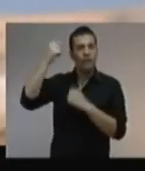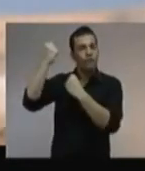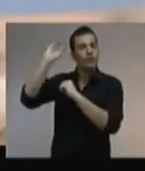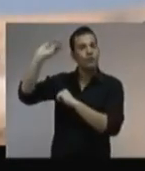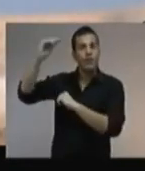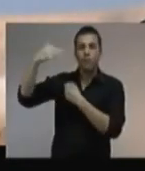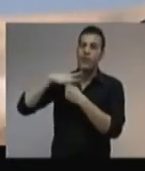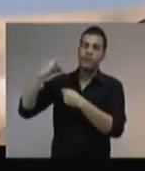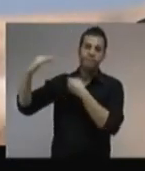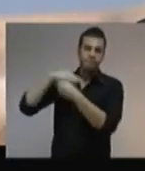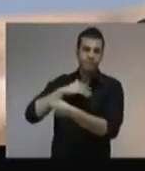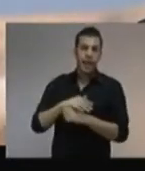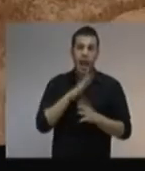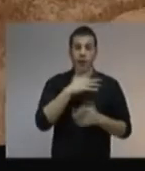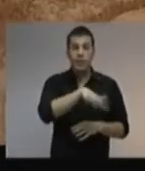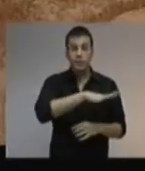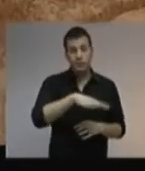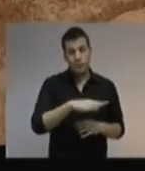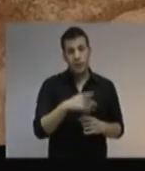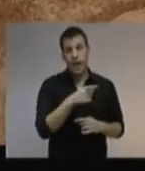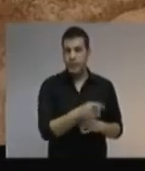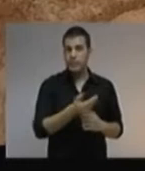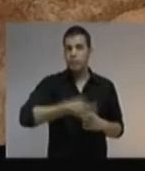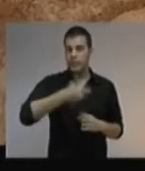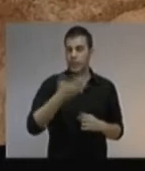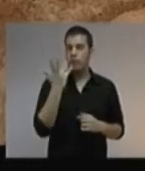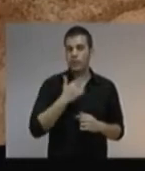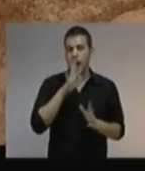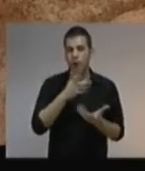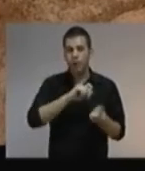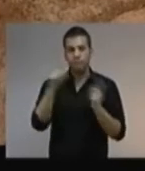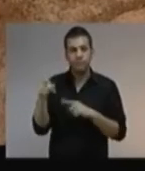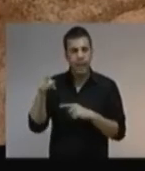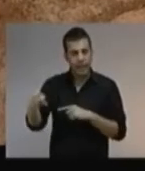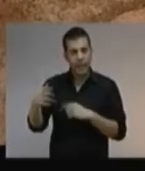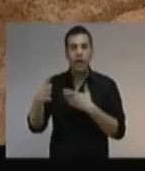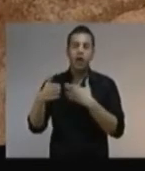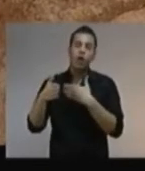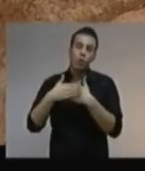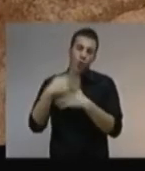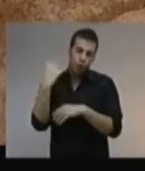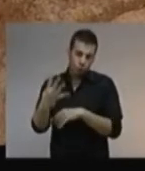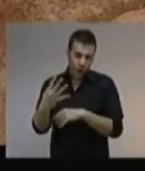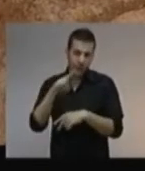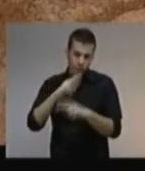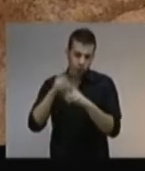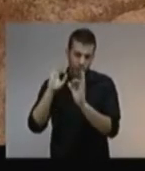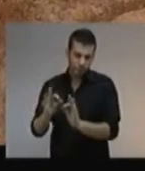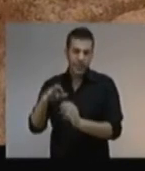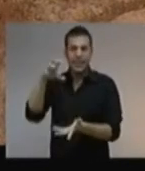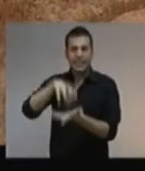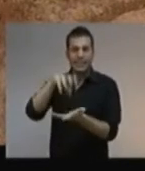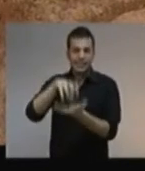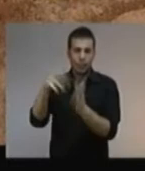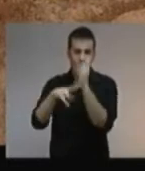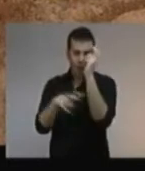propio sol. Antonio, después de conocer uno de los lugares más sagrados, ¿qué te parece si nos desplazamos a otro sitio importante? Las Cuatro Puertas, lugar que da nombre precisamente a